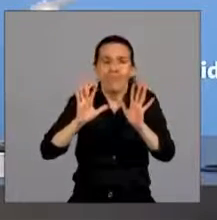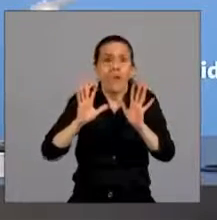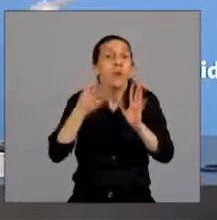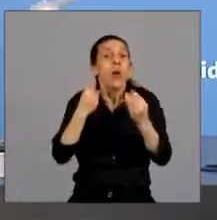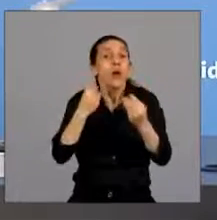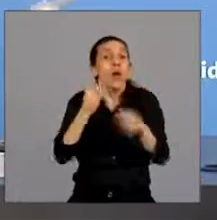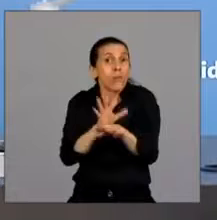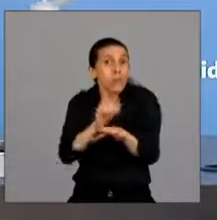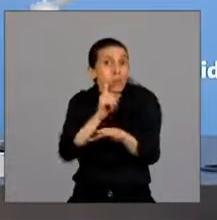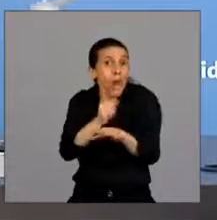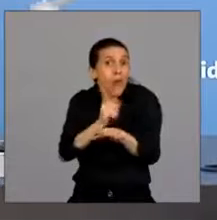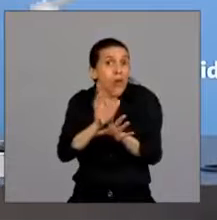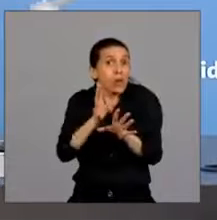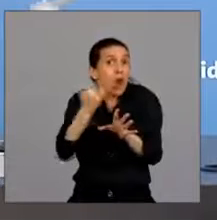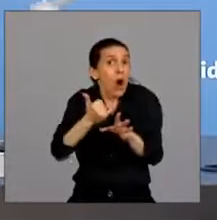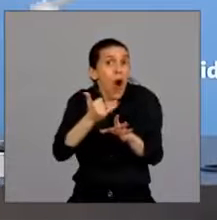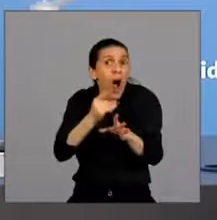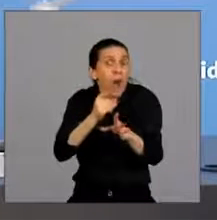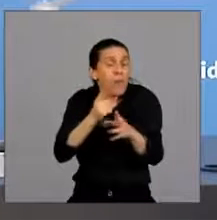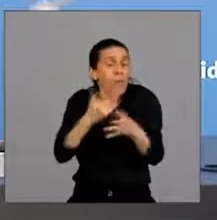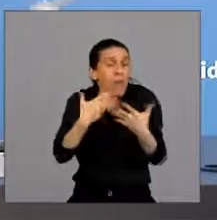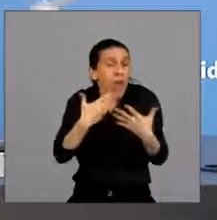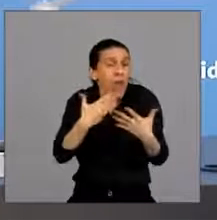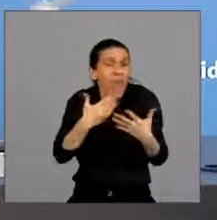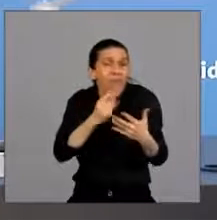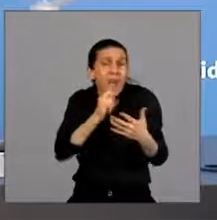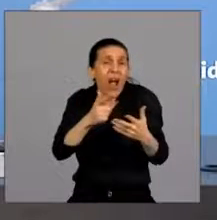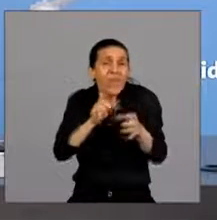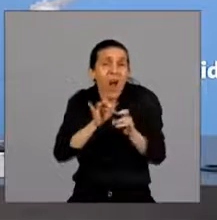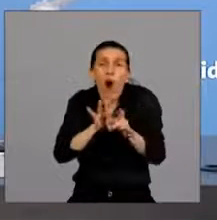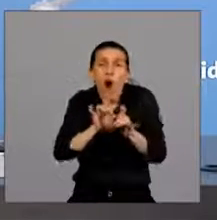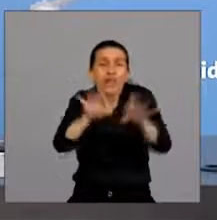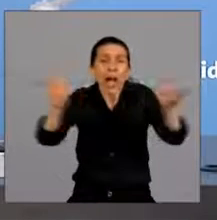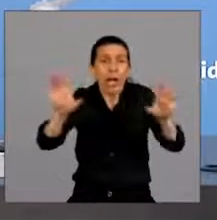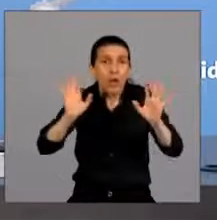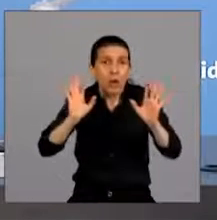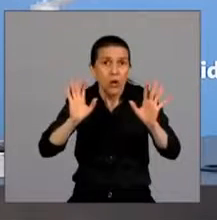porque el riesgo de contagio es muy alto. Insisto en este punto.